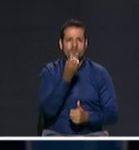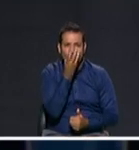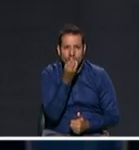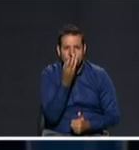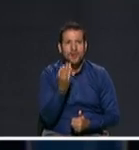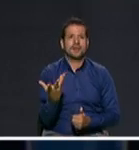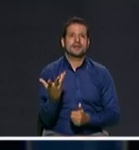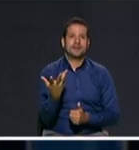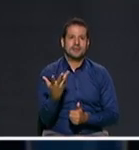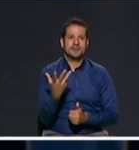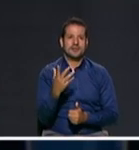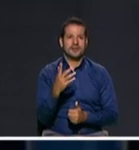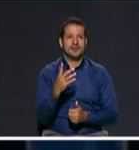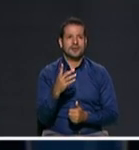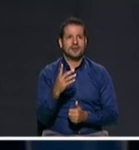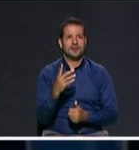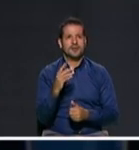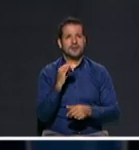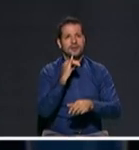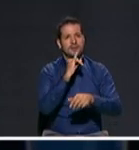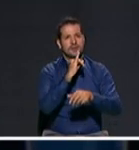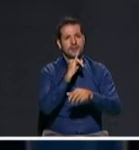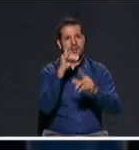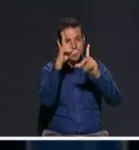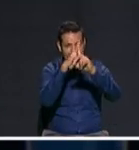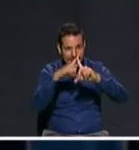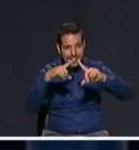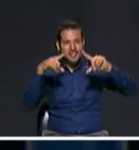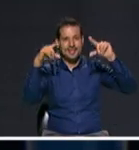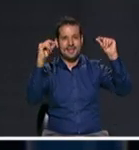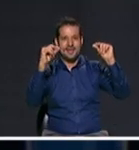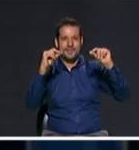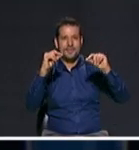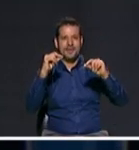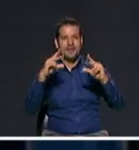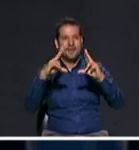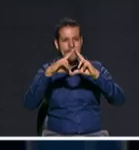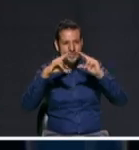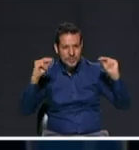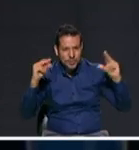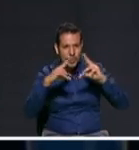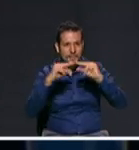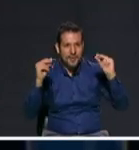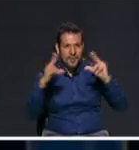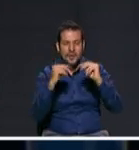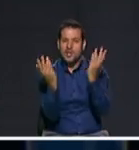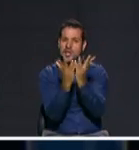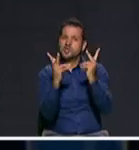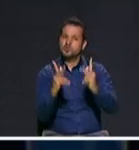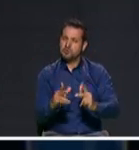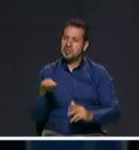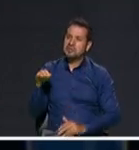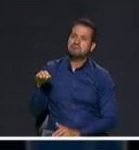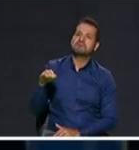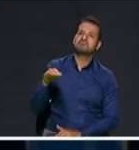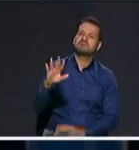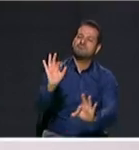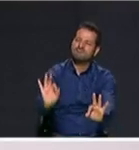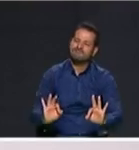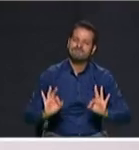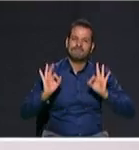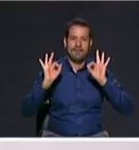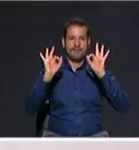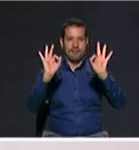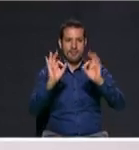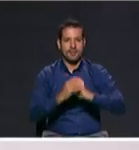integrar y tm pasqual braun colegio mayor facultad de minas para que esos estudiantes tengan transporte público digno de buena calidad